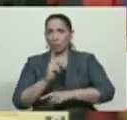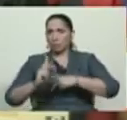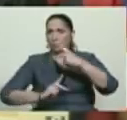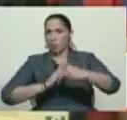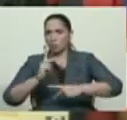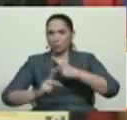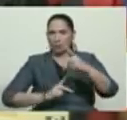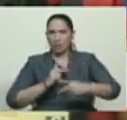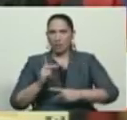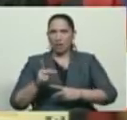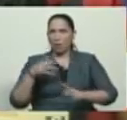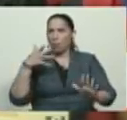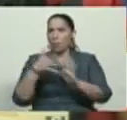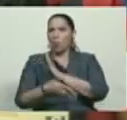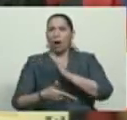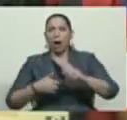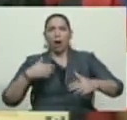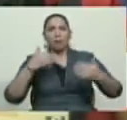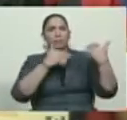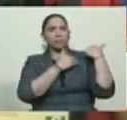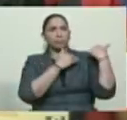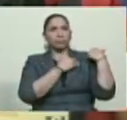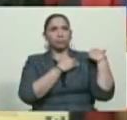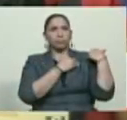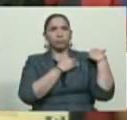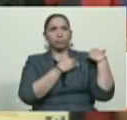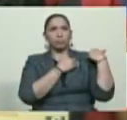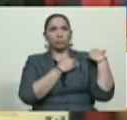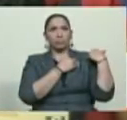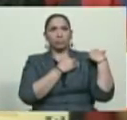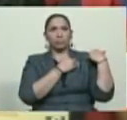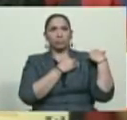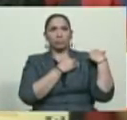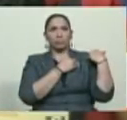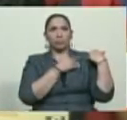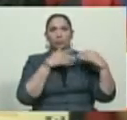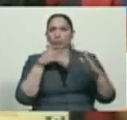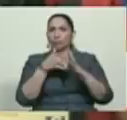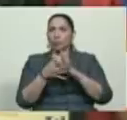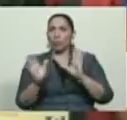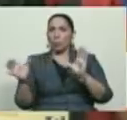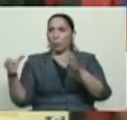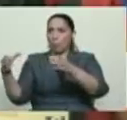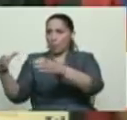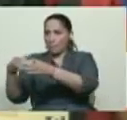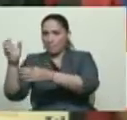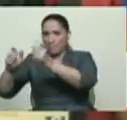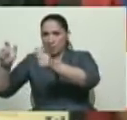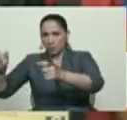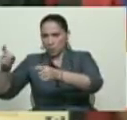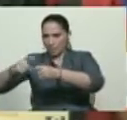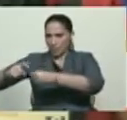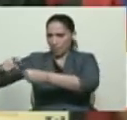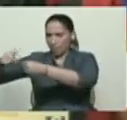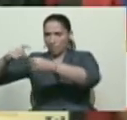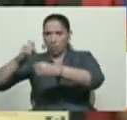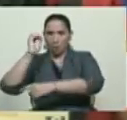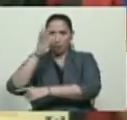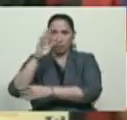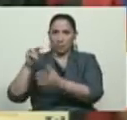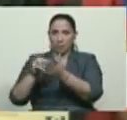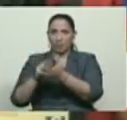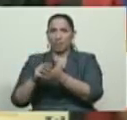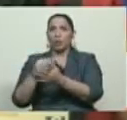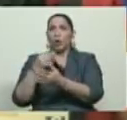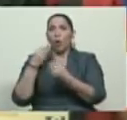las responsabilidades a que hubiera lugar de los integrantes de la Asamblea Nacional de conformidad con los textos